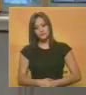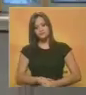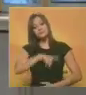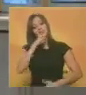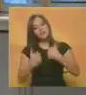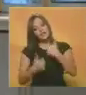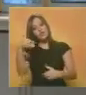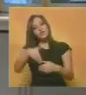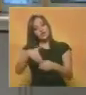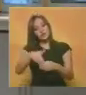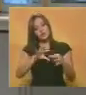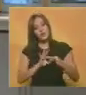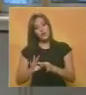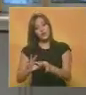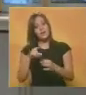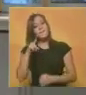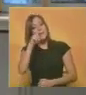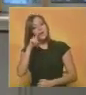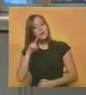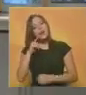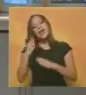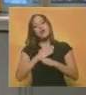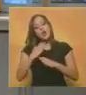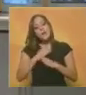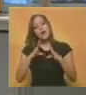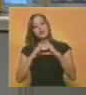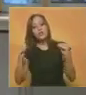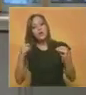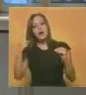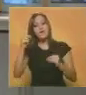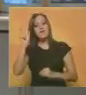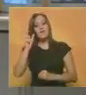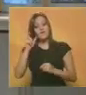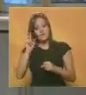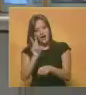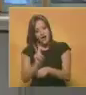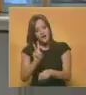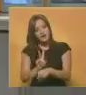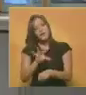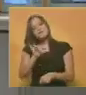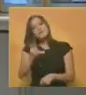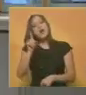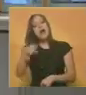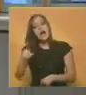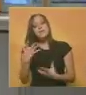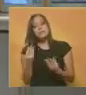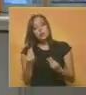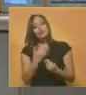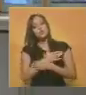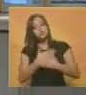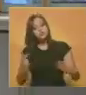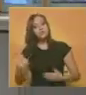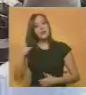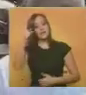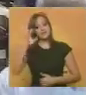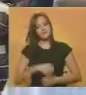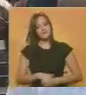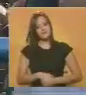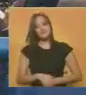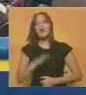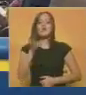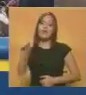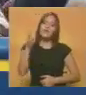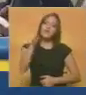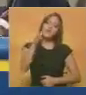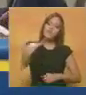El candidato a las primarias de la Unidad, Pablo Pérez, compartió con la comunidad del Estado Vargas y aseguró que esa entidad tiene mucho que ofrecer al país. Durante su recorrido